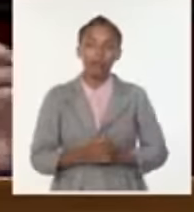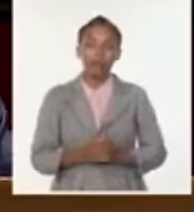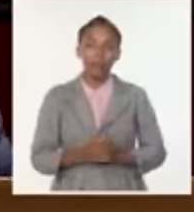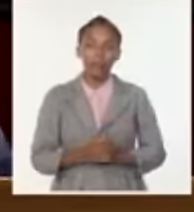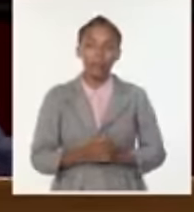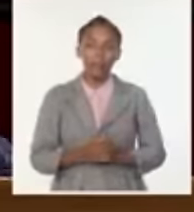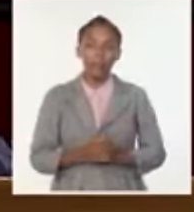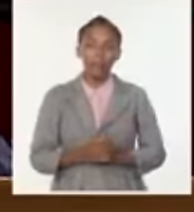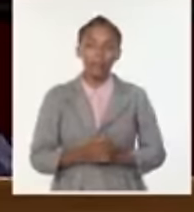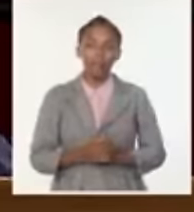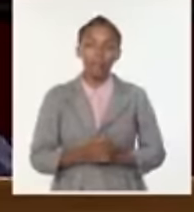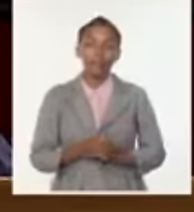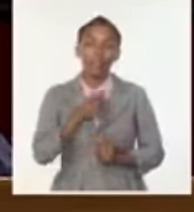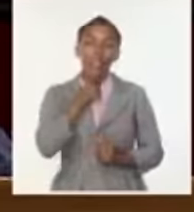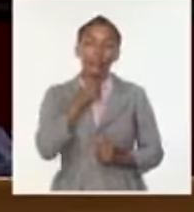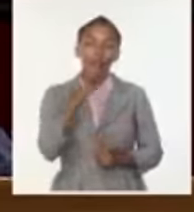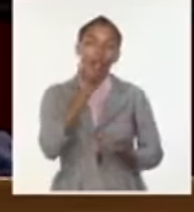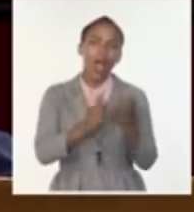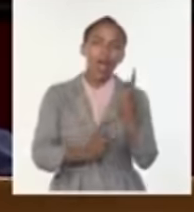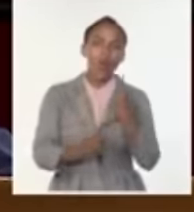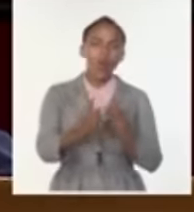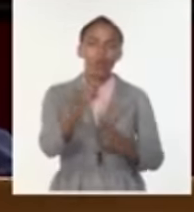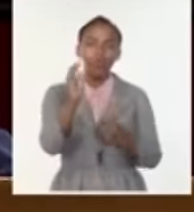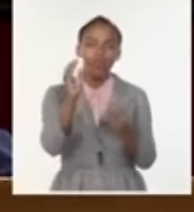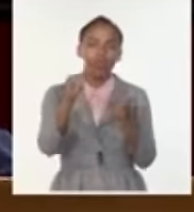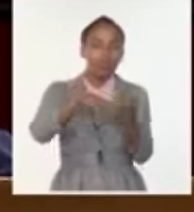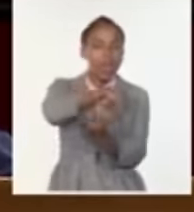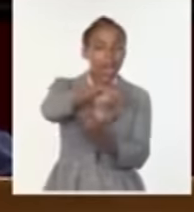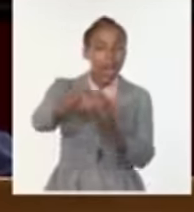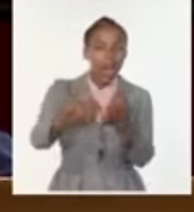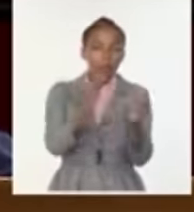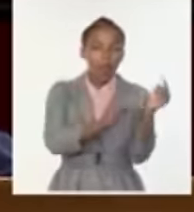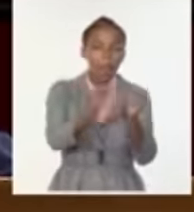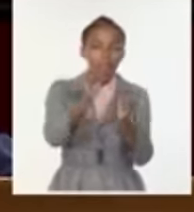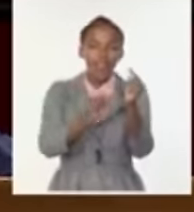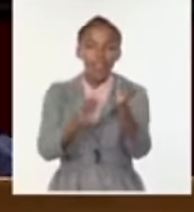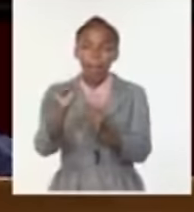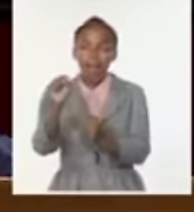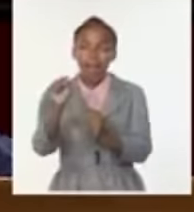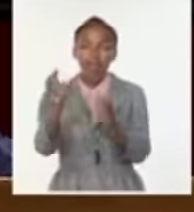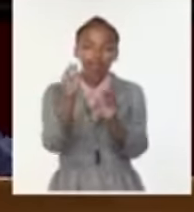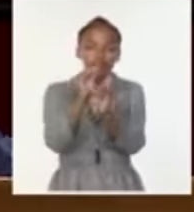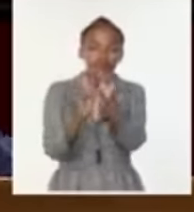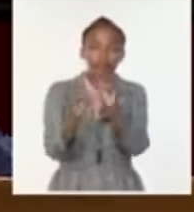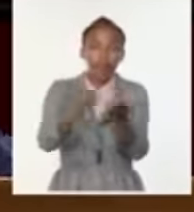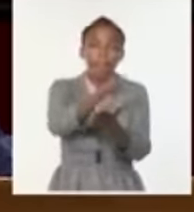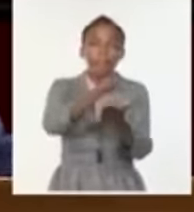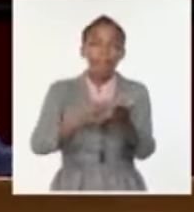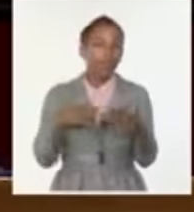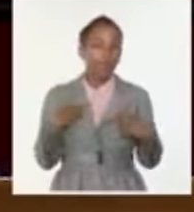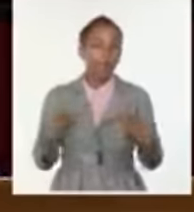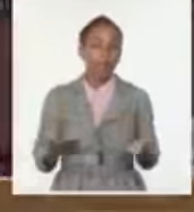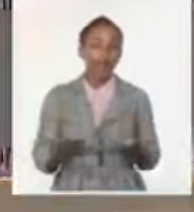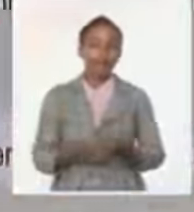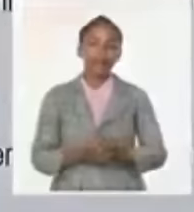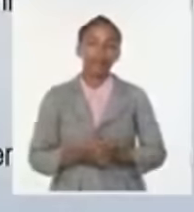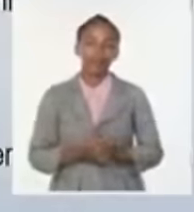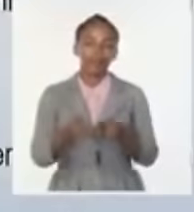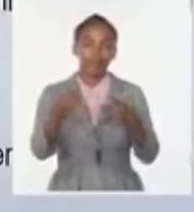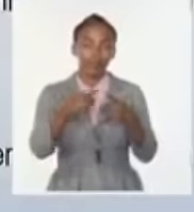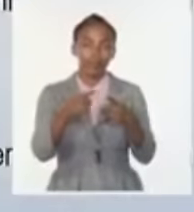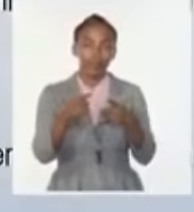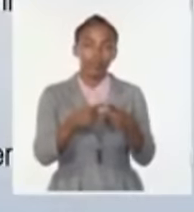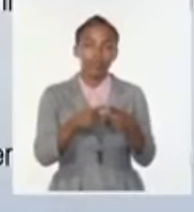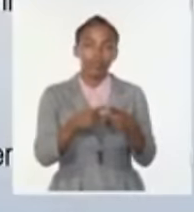¿Cuáles son algunos de los principales cambios que se actualizan en estas normas? La descentralización